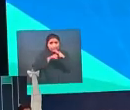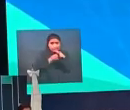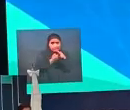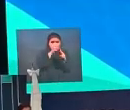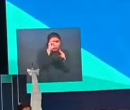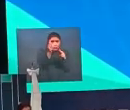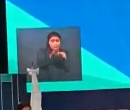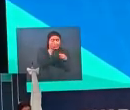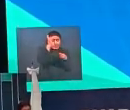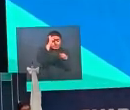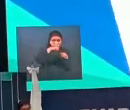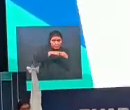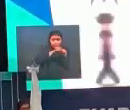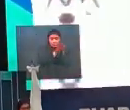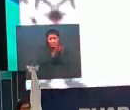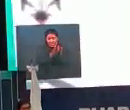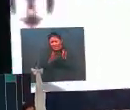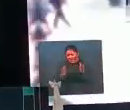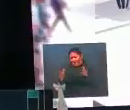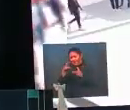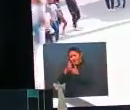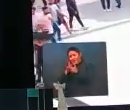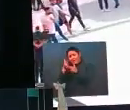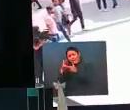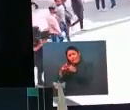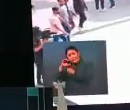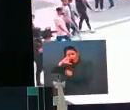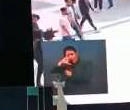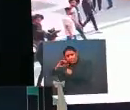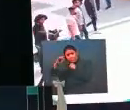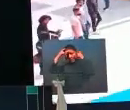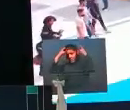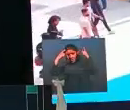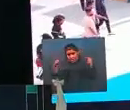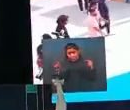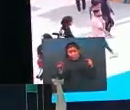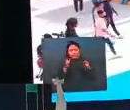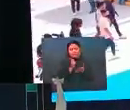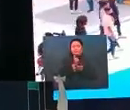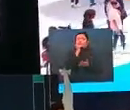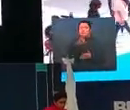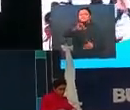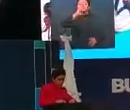estudiantes de las zonas de muy alta marginación de nuestro estado.